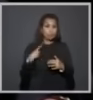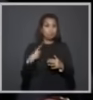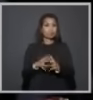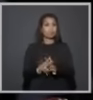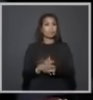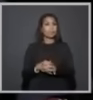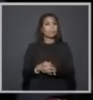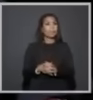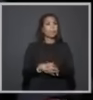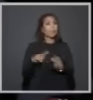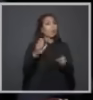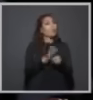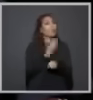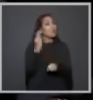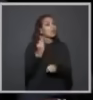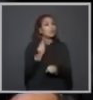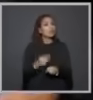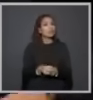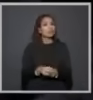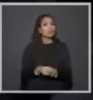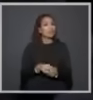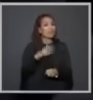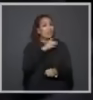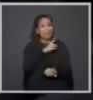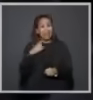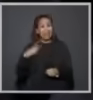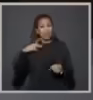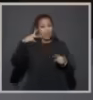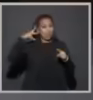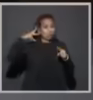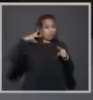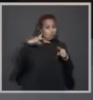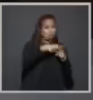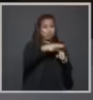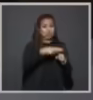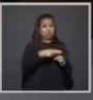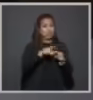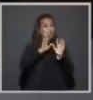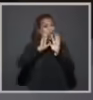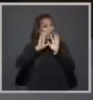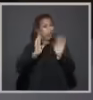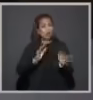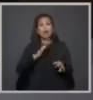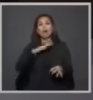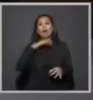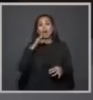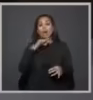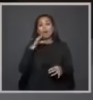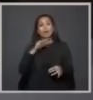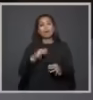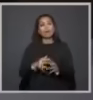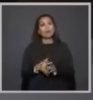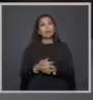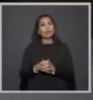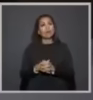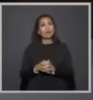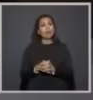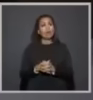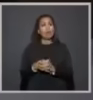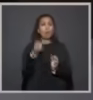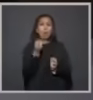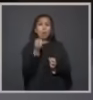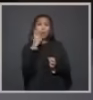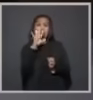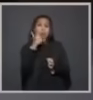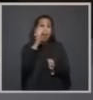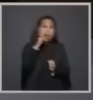De modo que no hay más que cortar de tajo con la corrupción. ¿Cuánto consideramos que vamos a